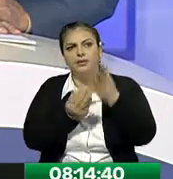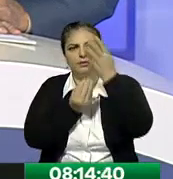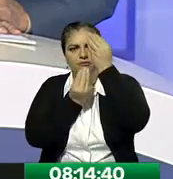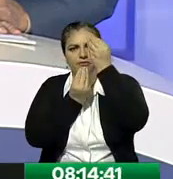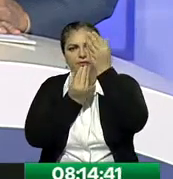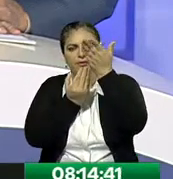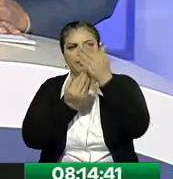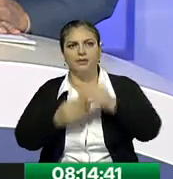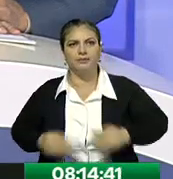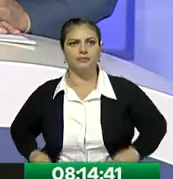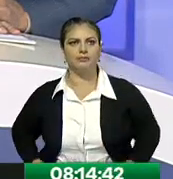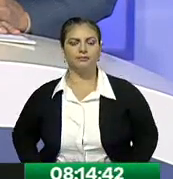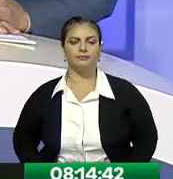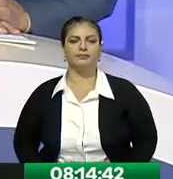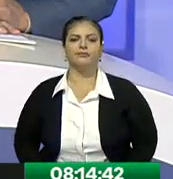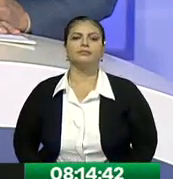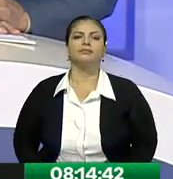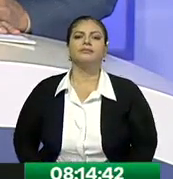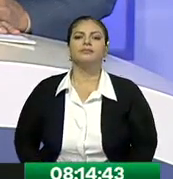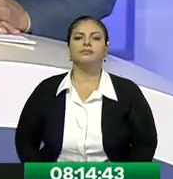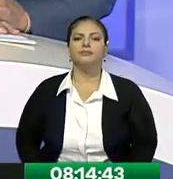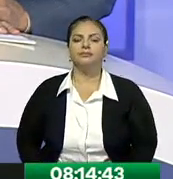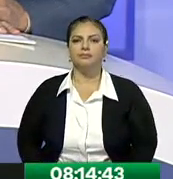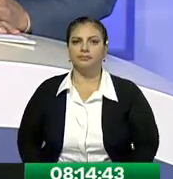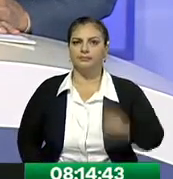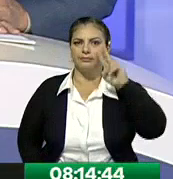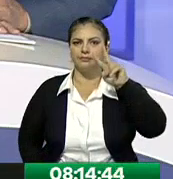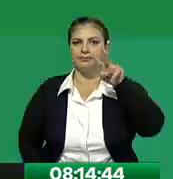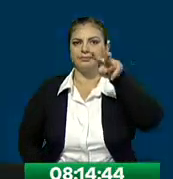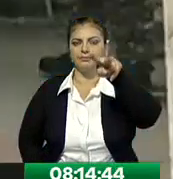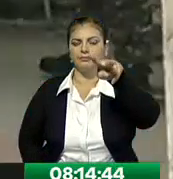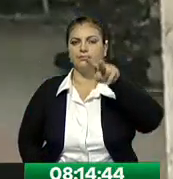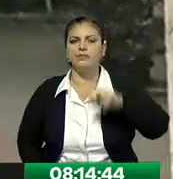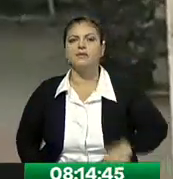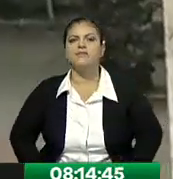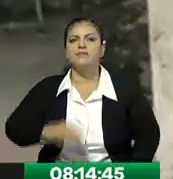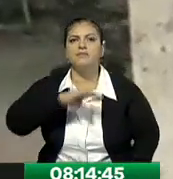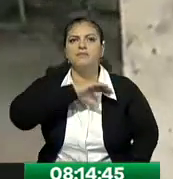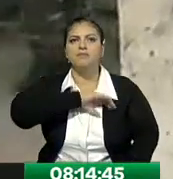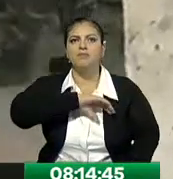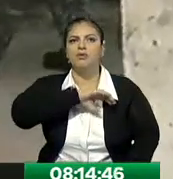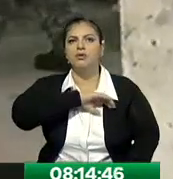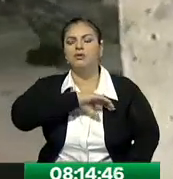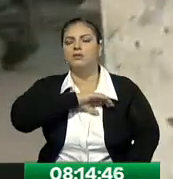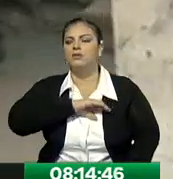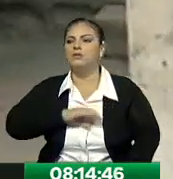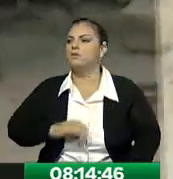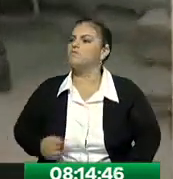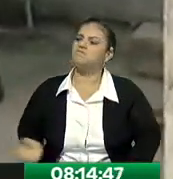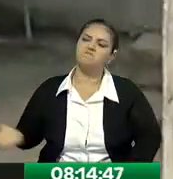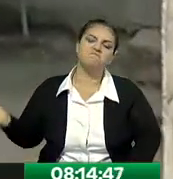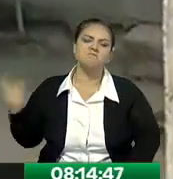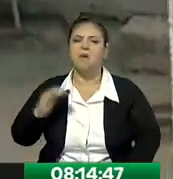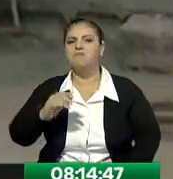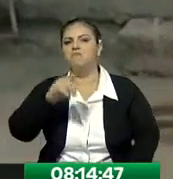Hace pocos segundos, agentes de la Policía Nacional allanaron este